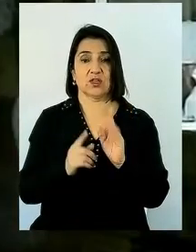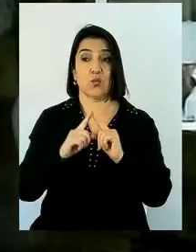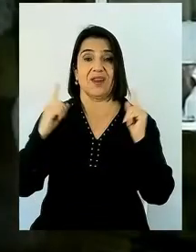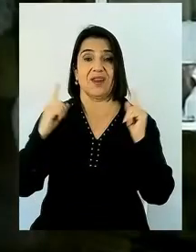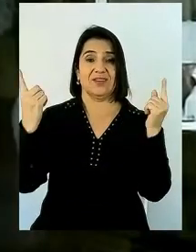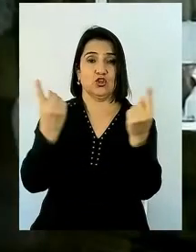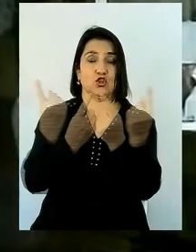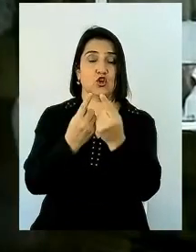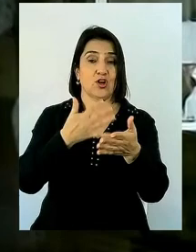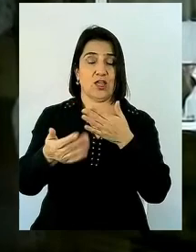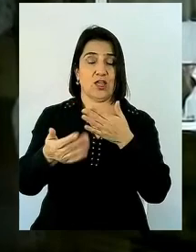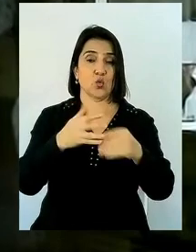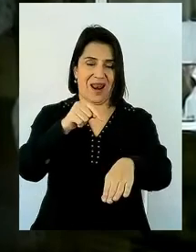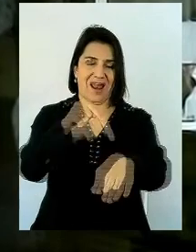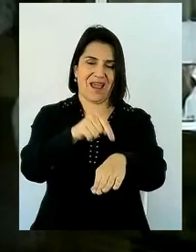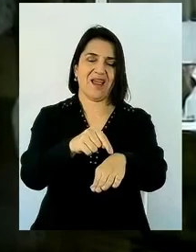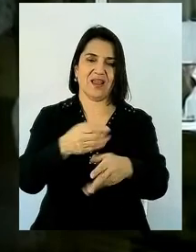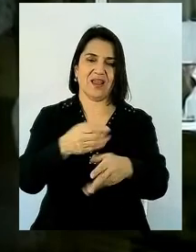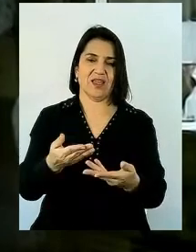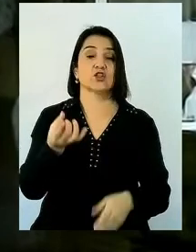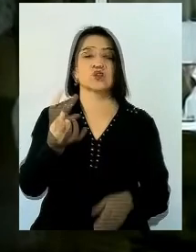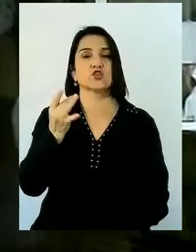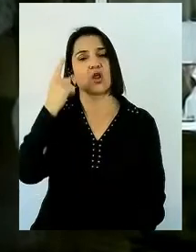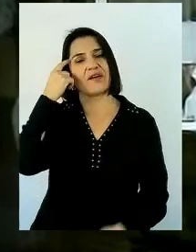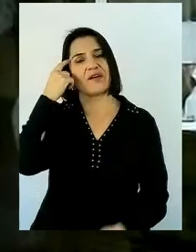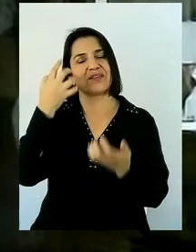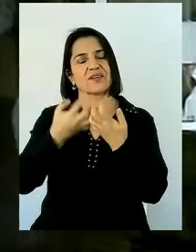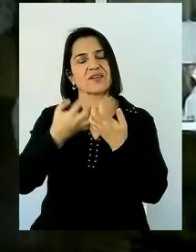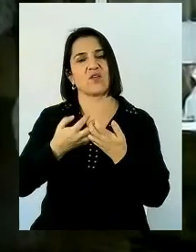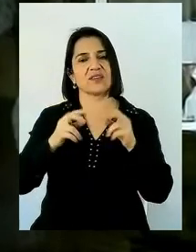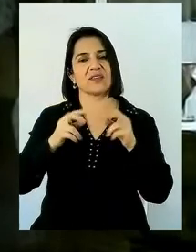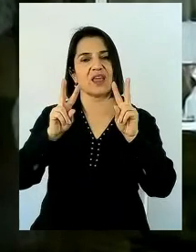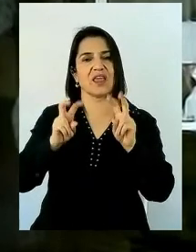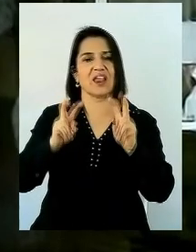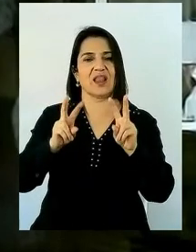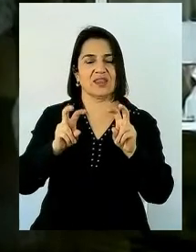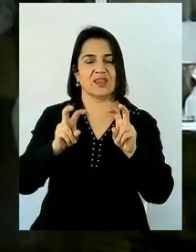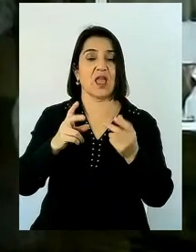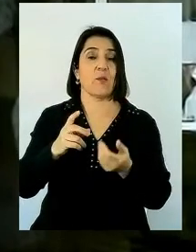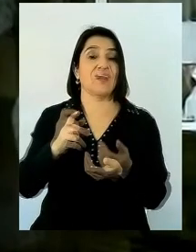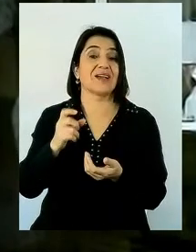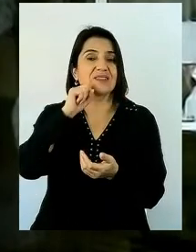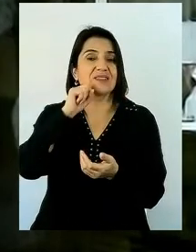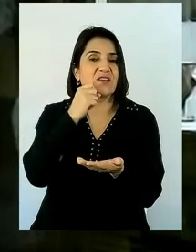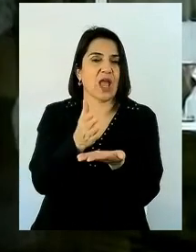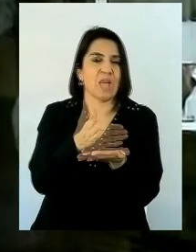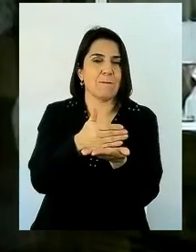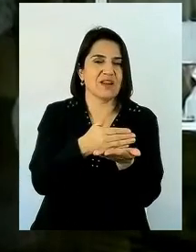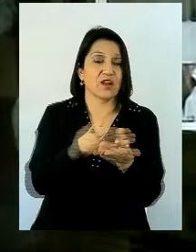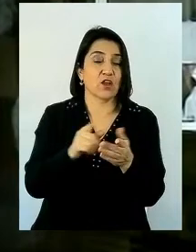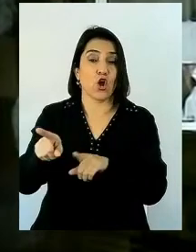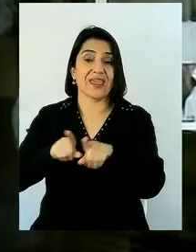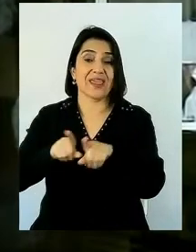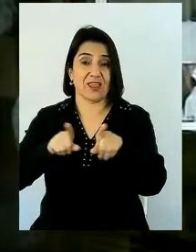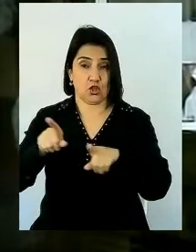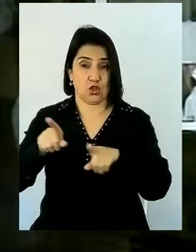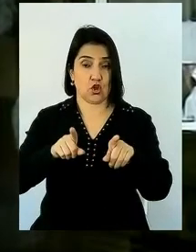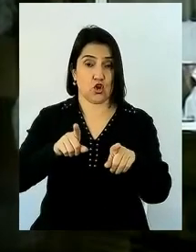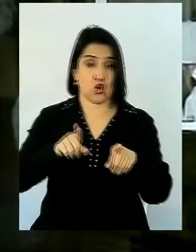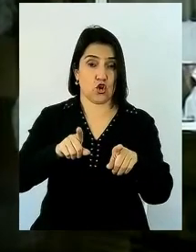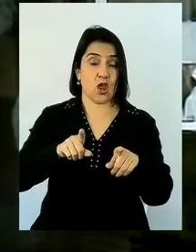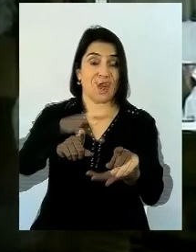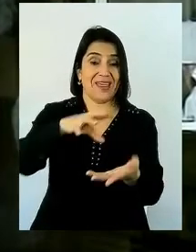como una reflexión, el tema, el concepto de planificación y gestión territorial no aparece mencionado en el anteproyecto